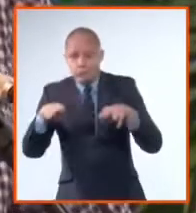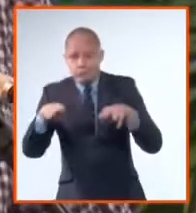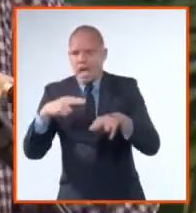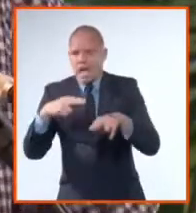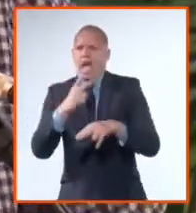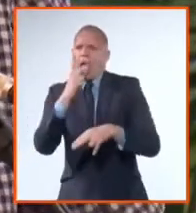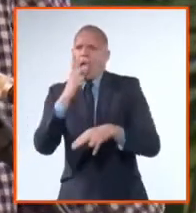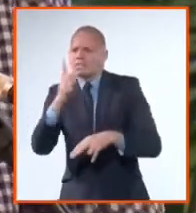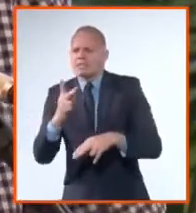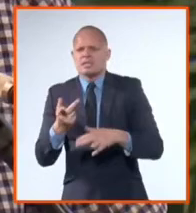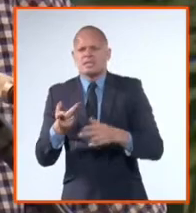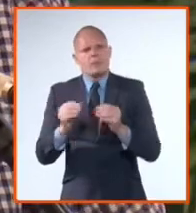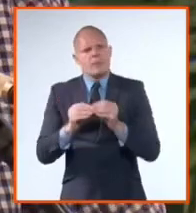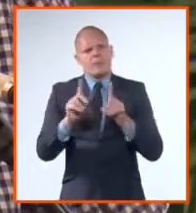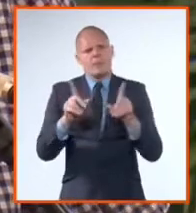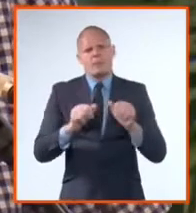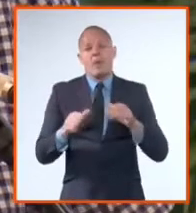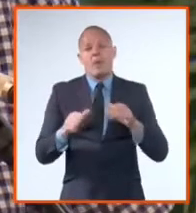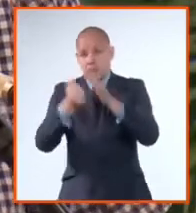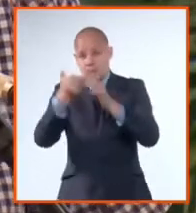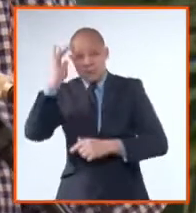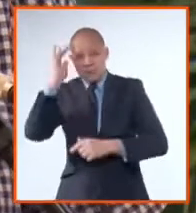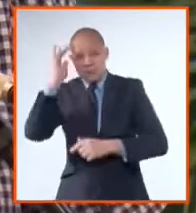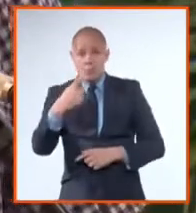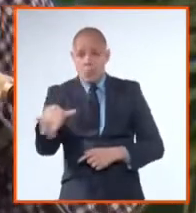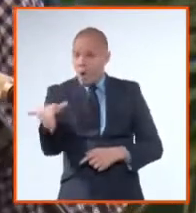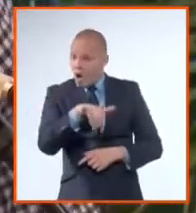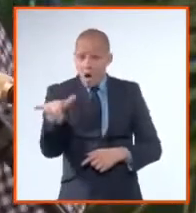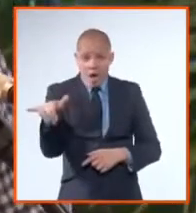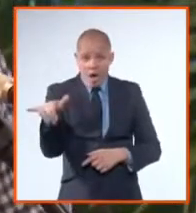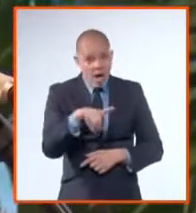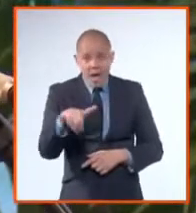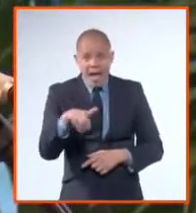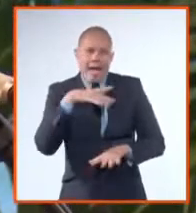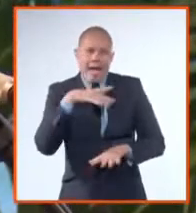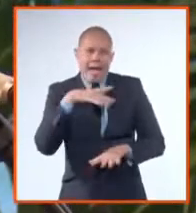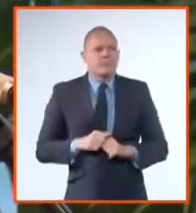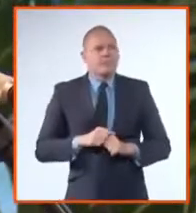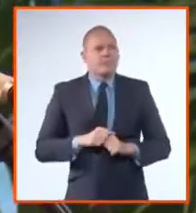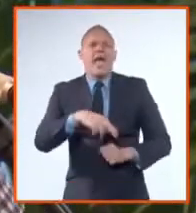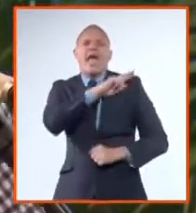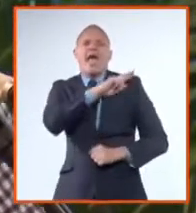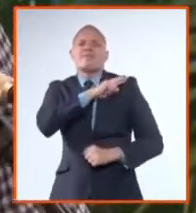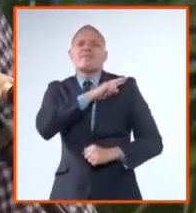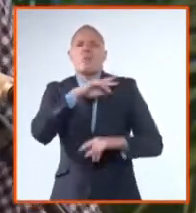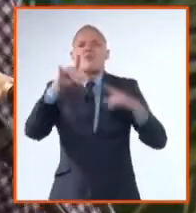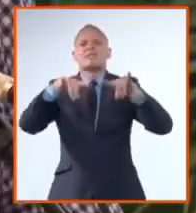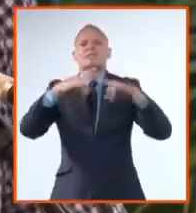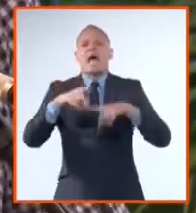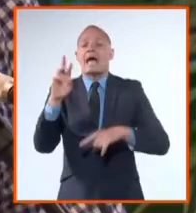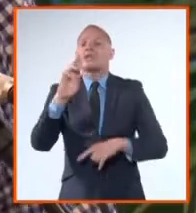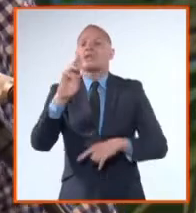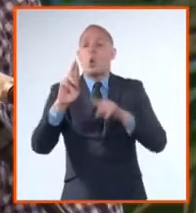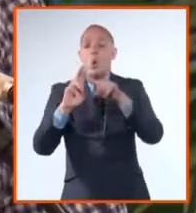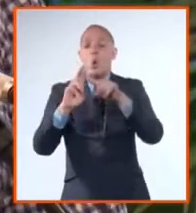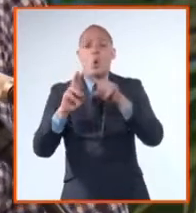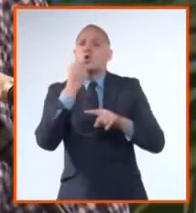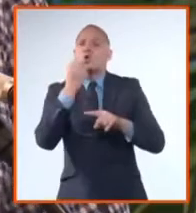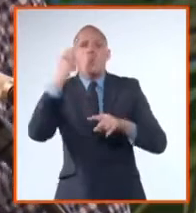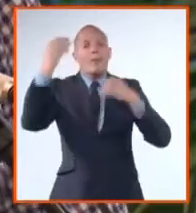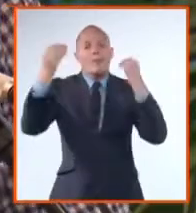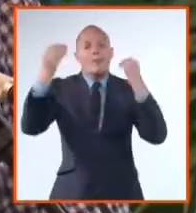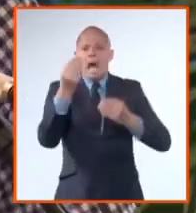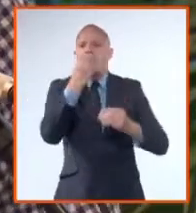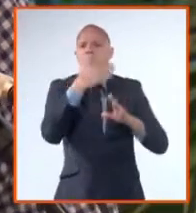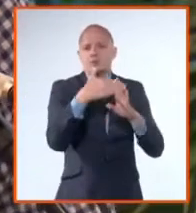Tiene que haber servicios terciarios, y pasa lo mismo con el rector de la universidad no puede estar pensando en la comida del comedor y en la... Por supuesto. Tiene que decidir los